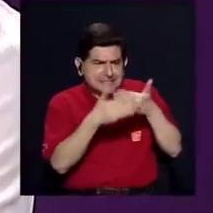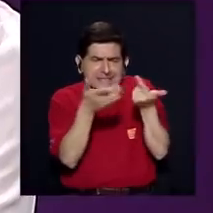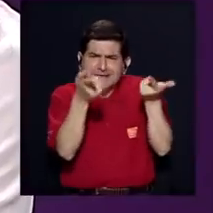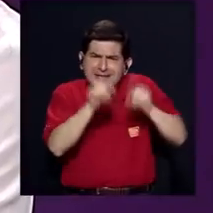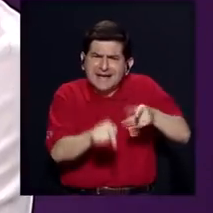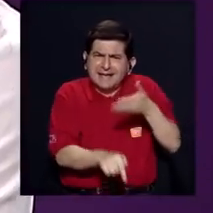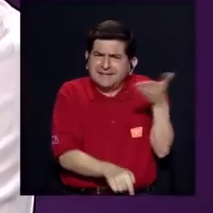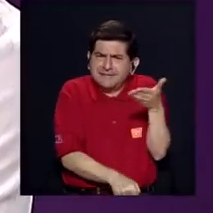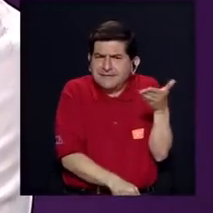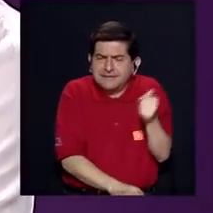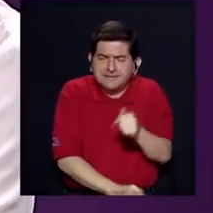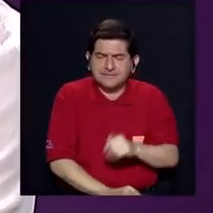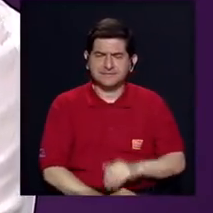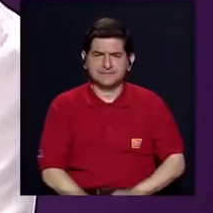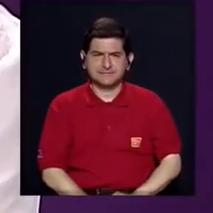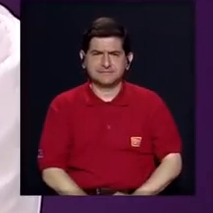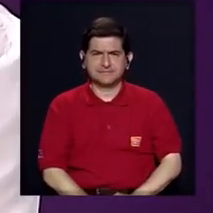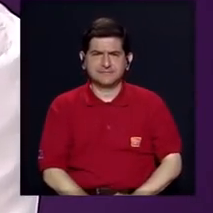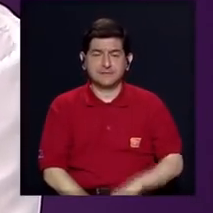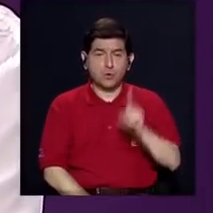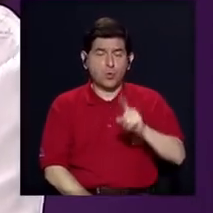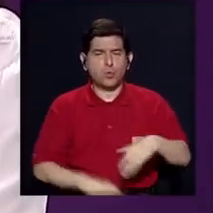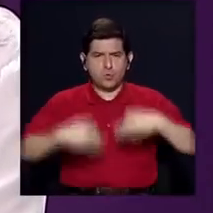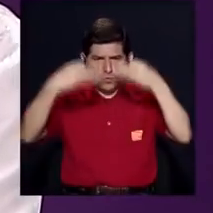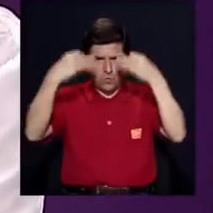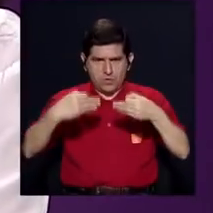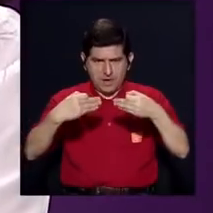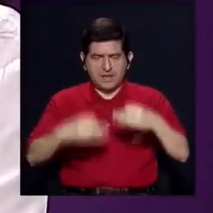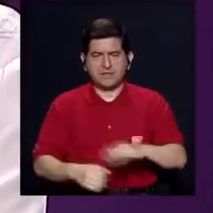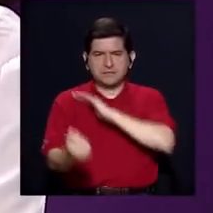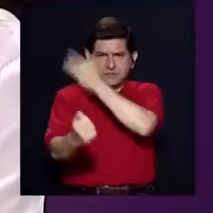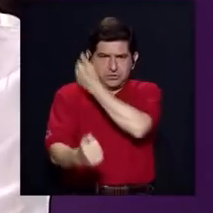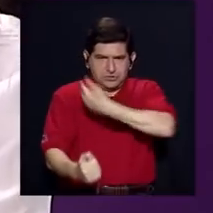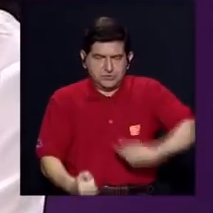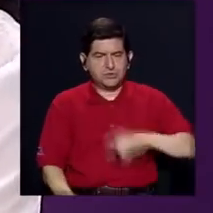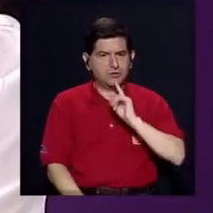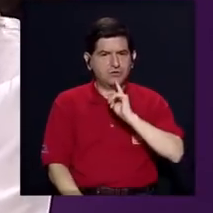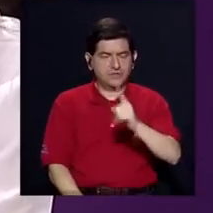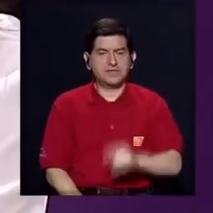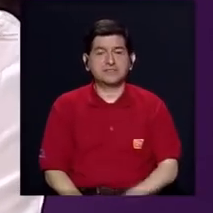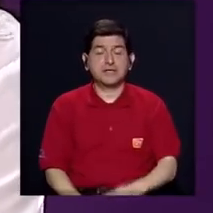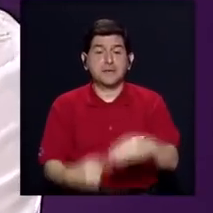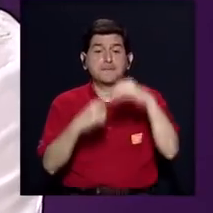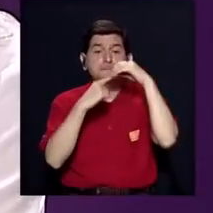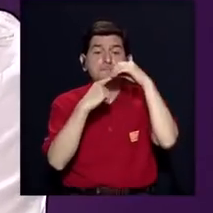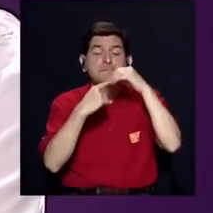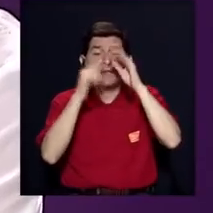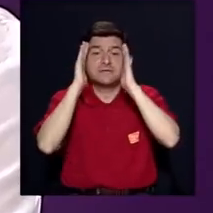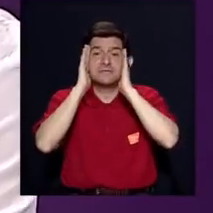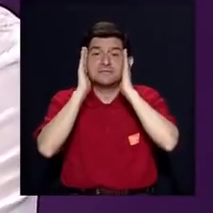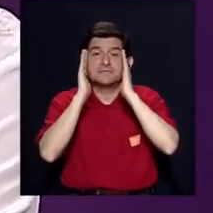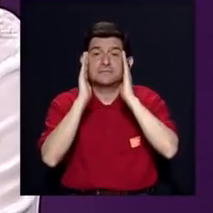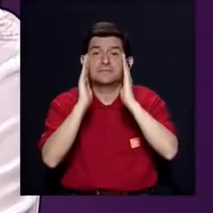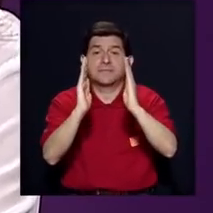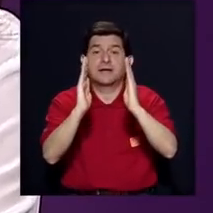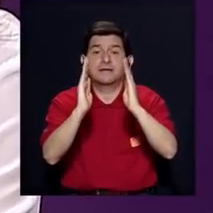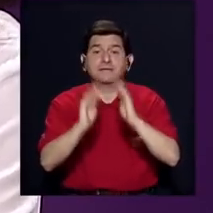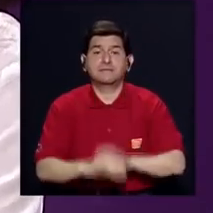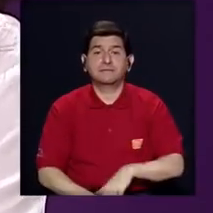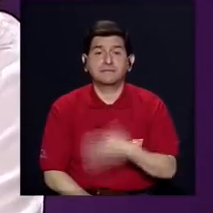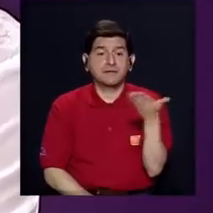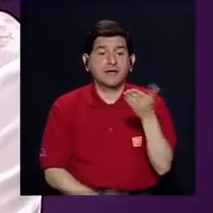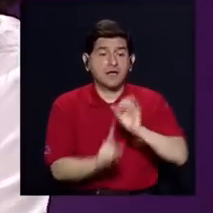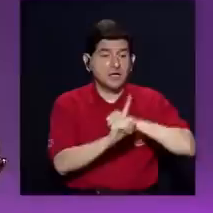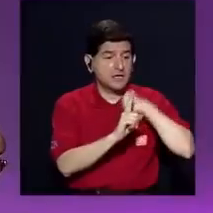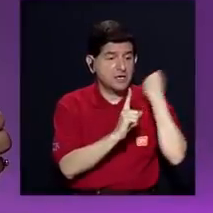suceder qué es un decreto diciendo que se está priorizando la